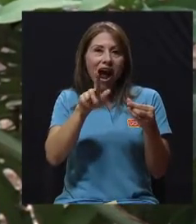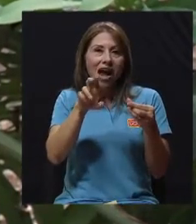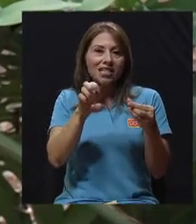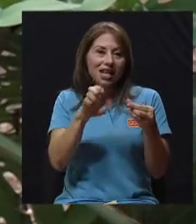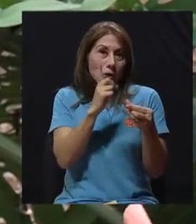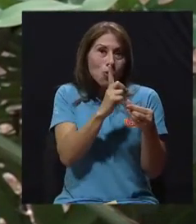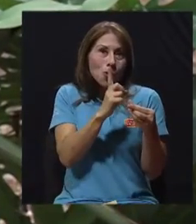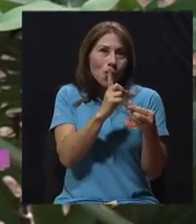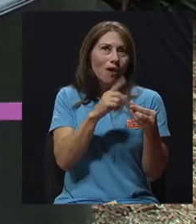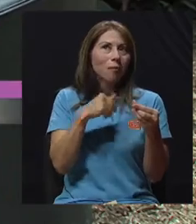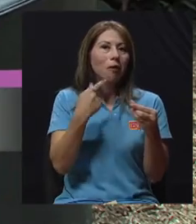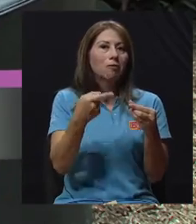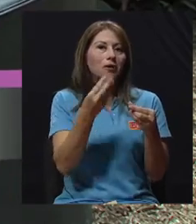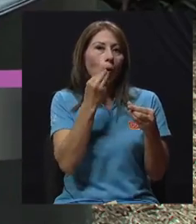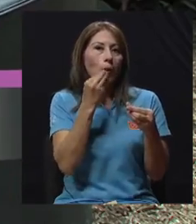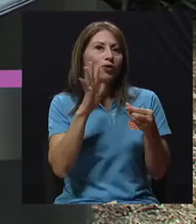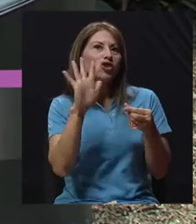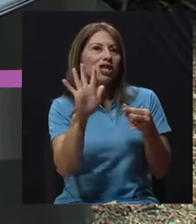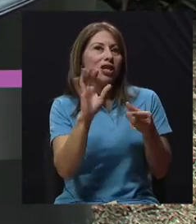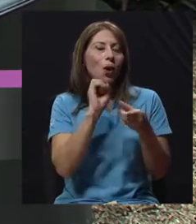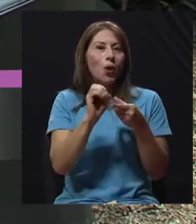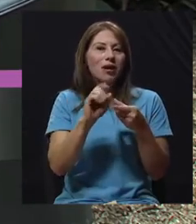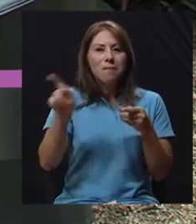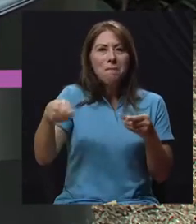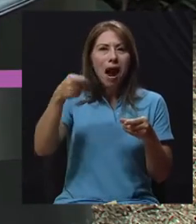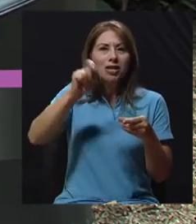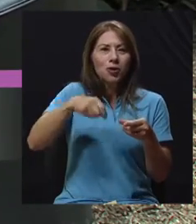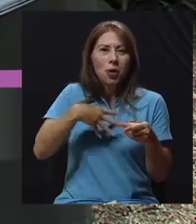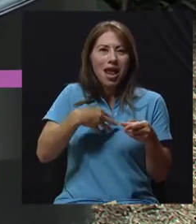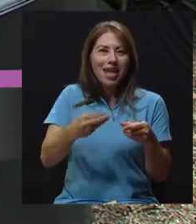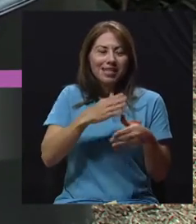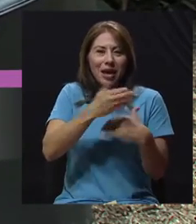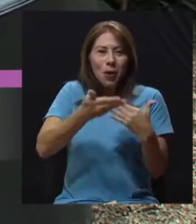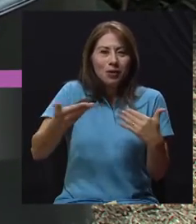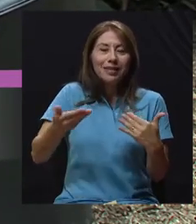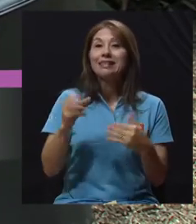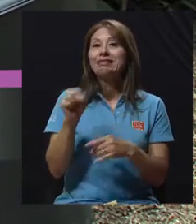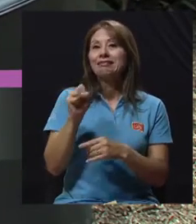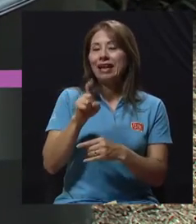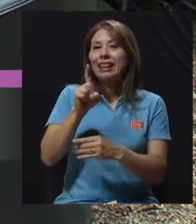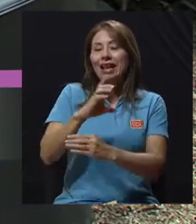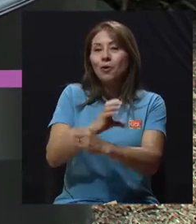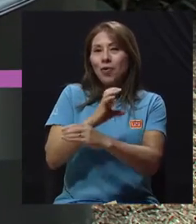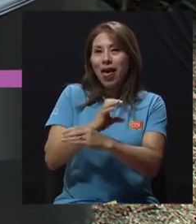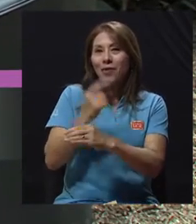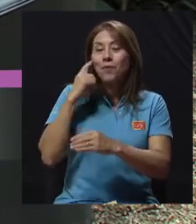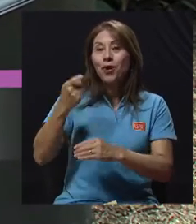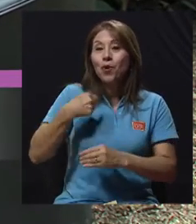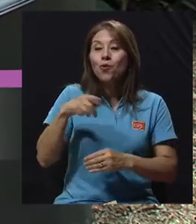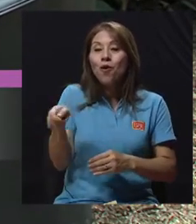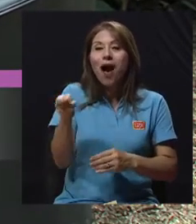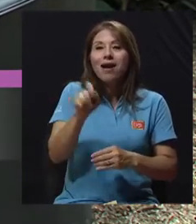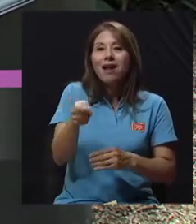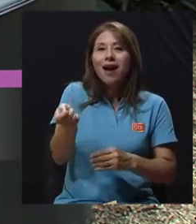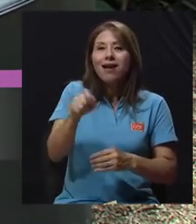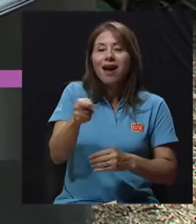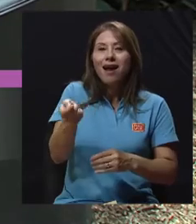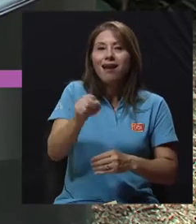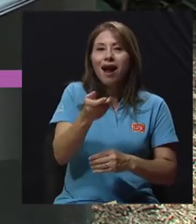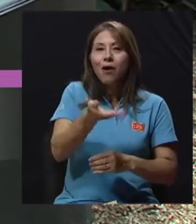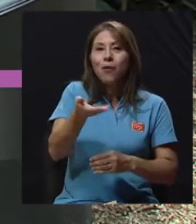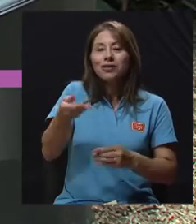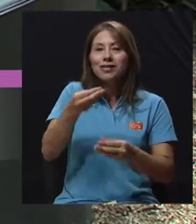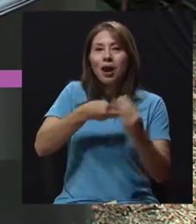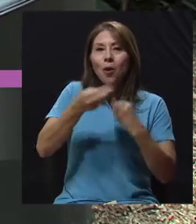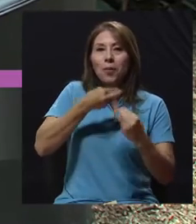Sí, entonces, en eso pues siempre hay que tener cuidado, digamos, por ejemplo, la mayonesa, la natilla, todas son esas cosas que uno le va agregando a la comida además y que a